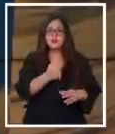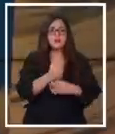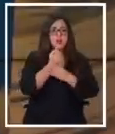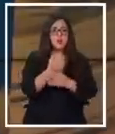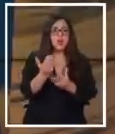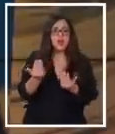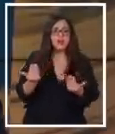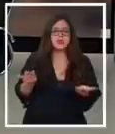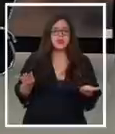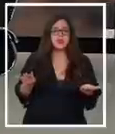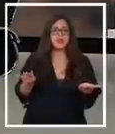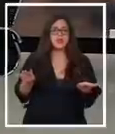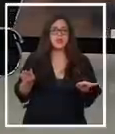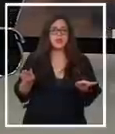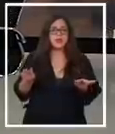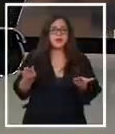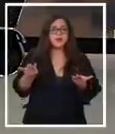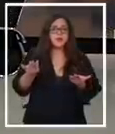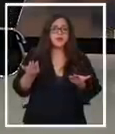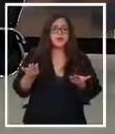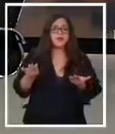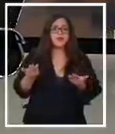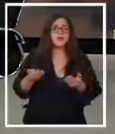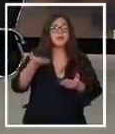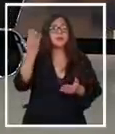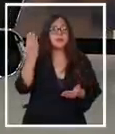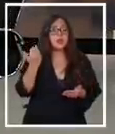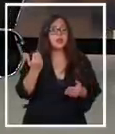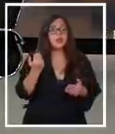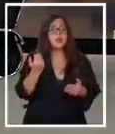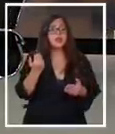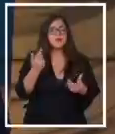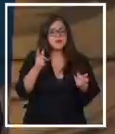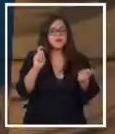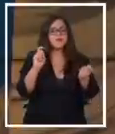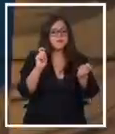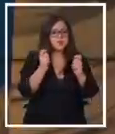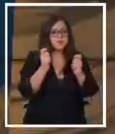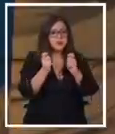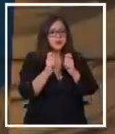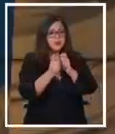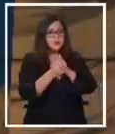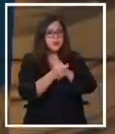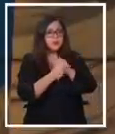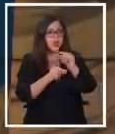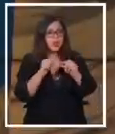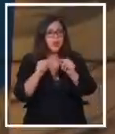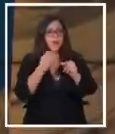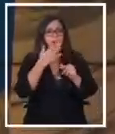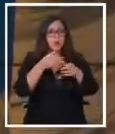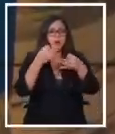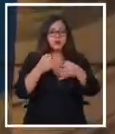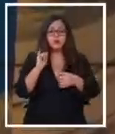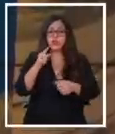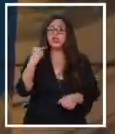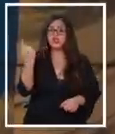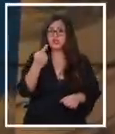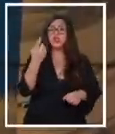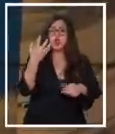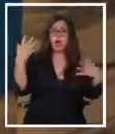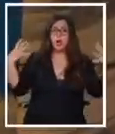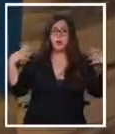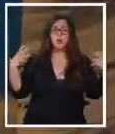sin entregar en un primer momento iba eso fue mejorando paulatinamente yo por eso te digo efectivamente nosotros también tenemos una